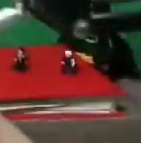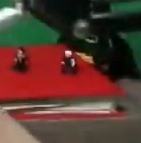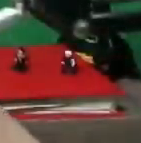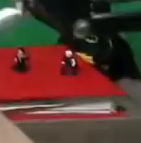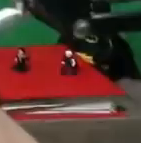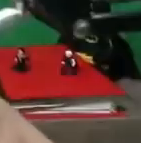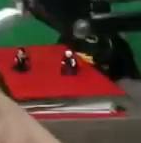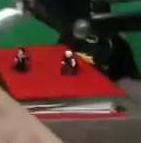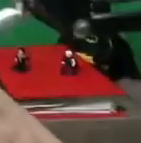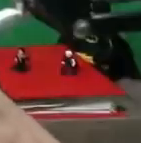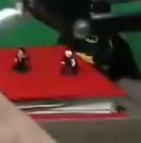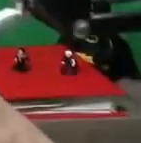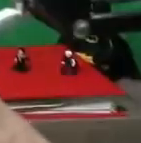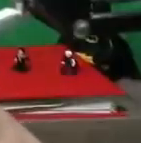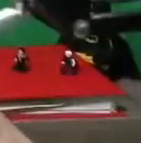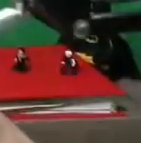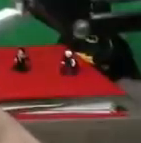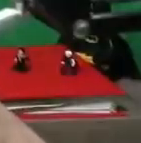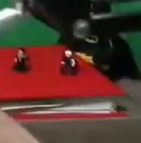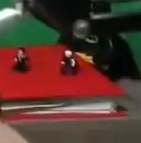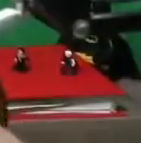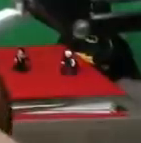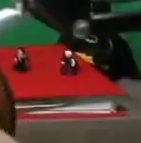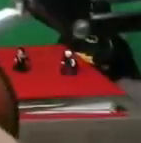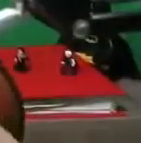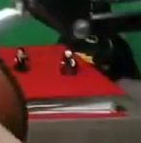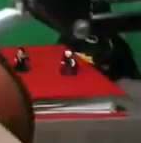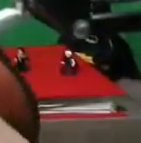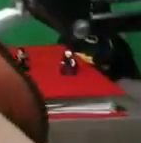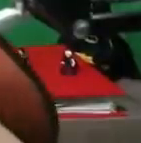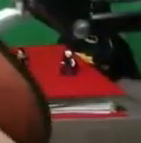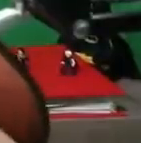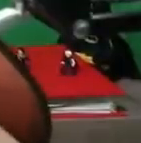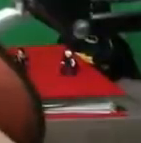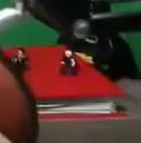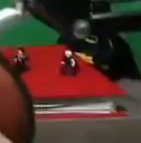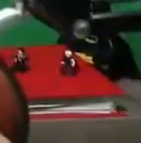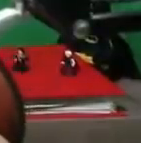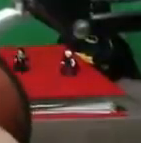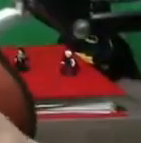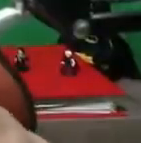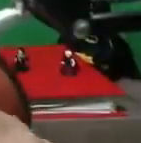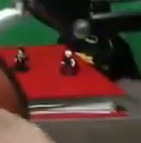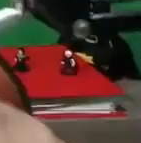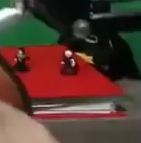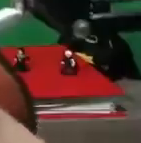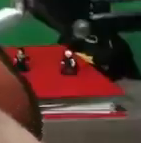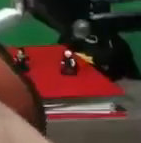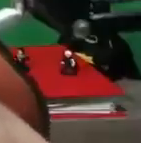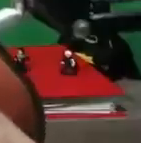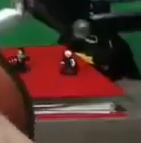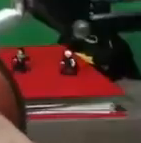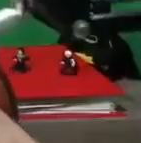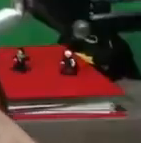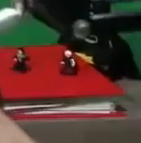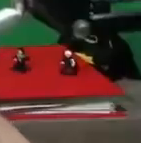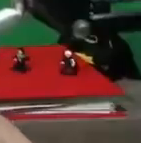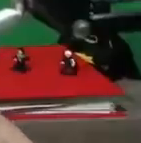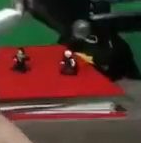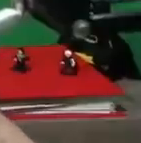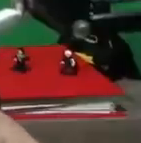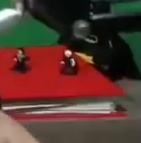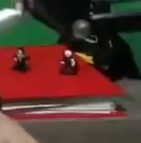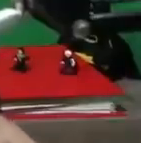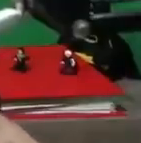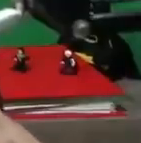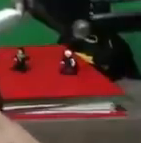crear 147 nuevos proyectos con una inversión de más de 850 mil millones